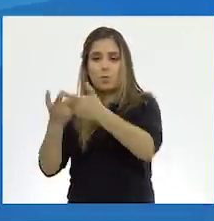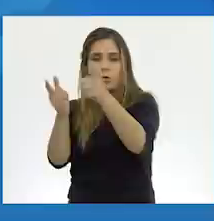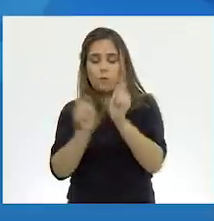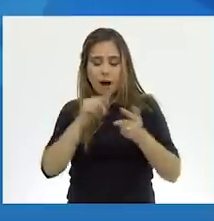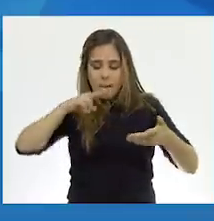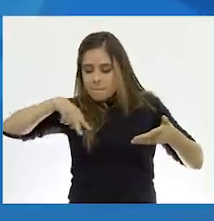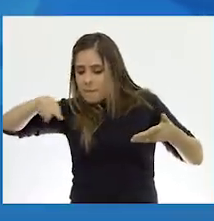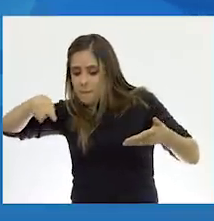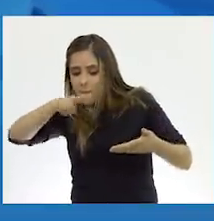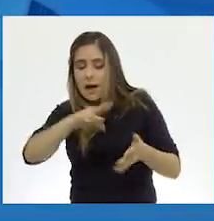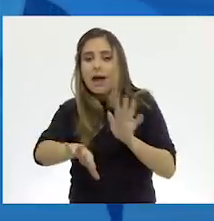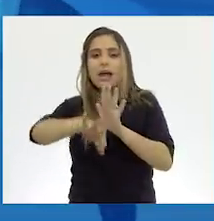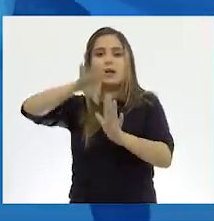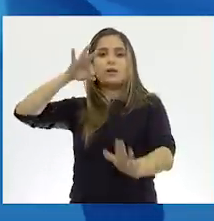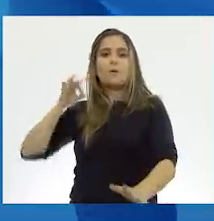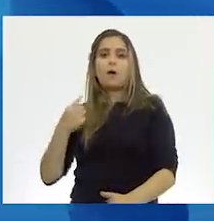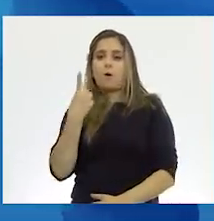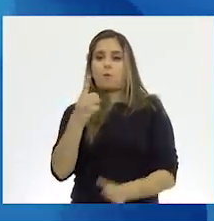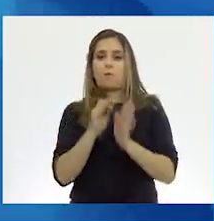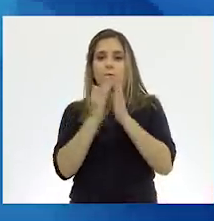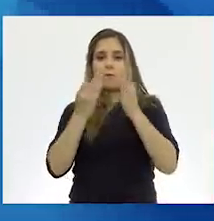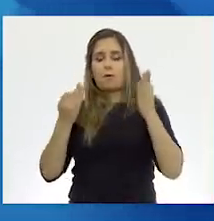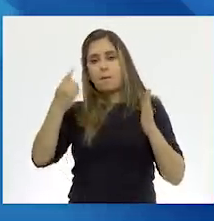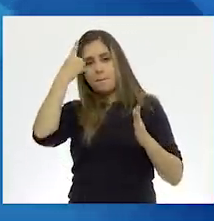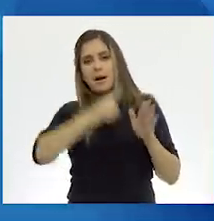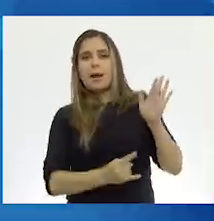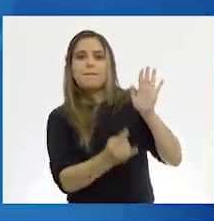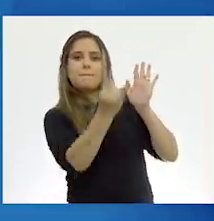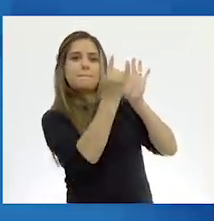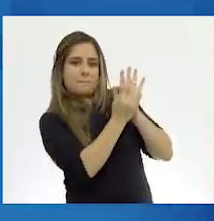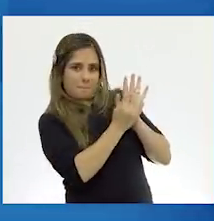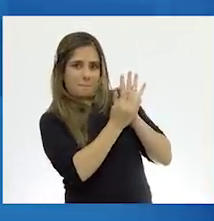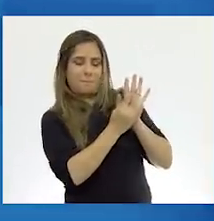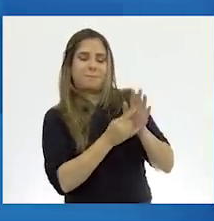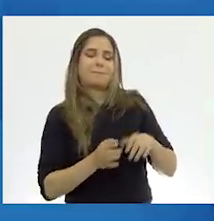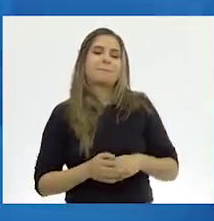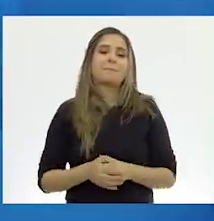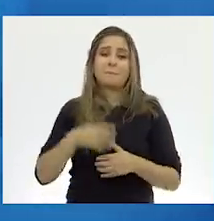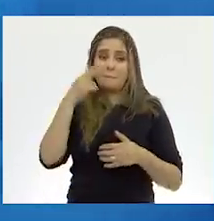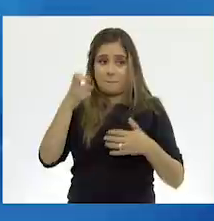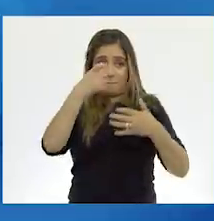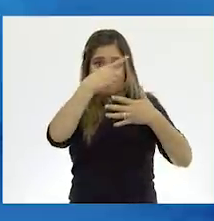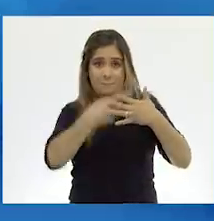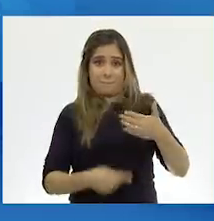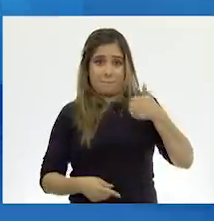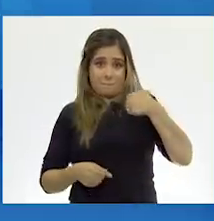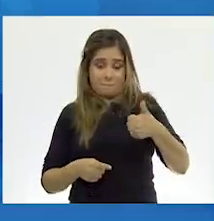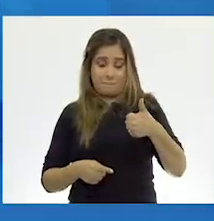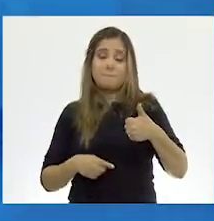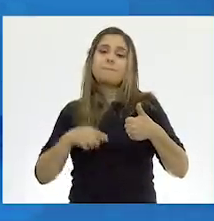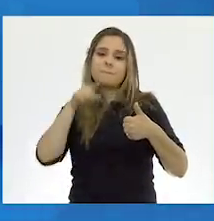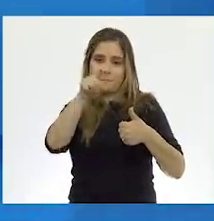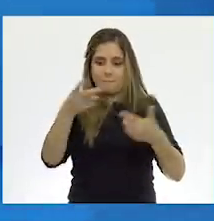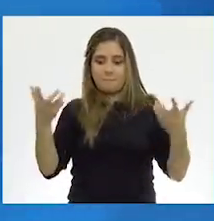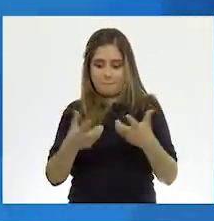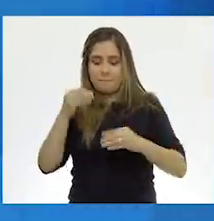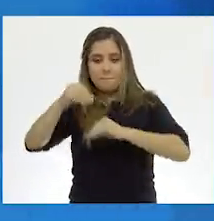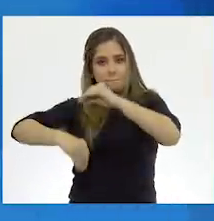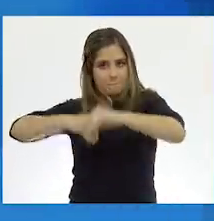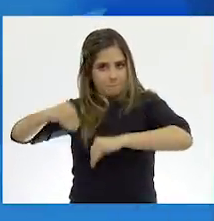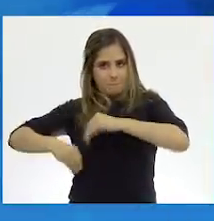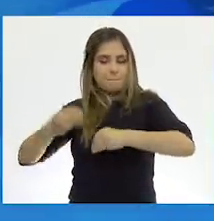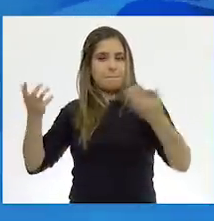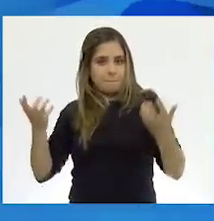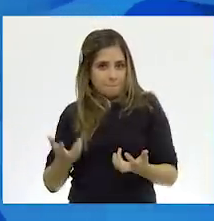de los folletos para integrarlo al periódico mural. Pues obviamente, ahí está. Esos puntos ya nos va diciendo cómo lo tenemos que ir haciendo. Hay algunos